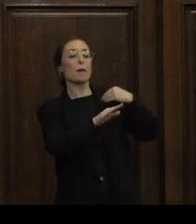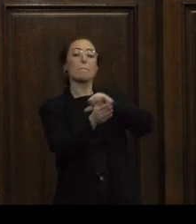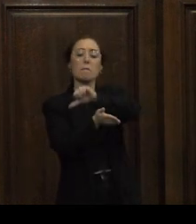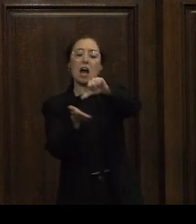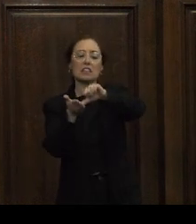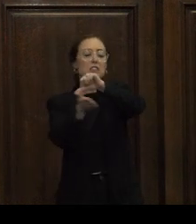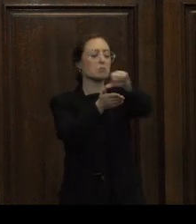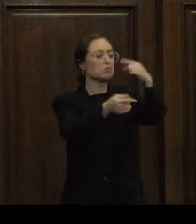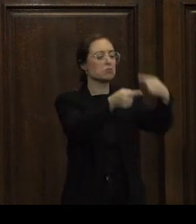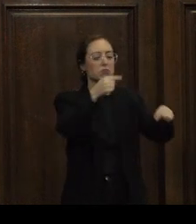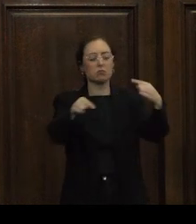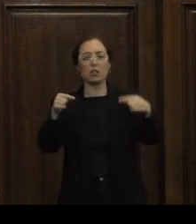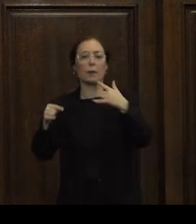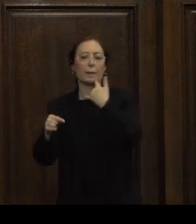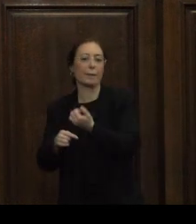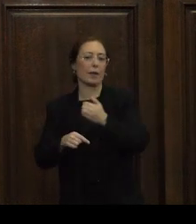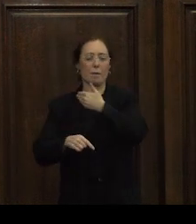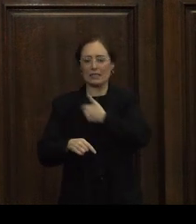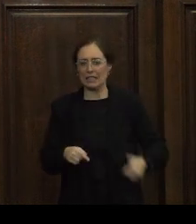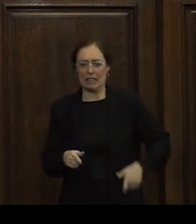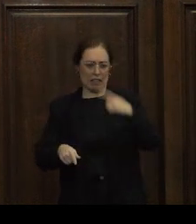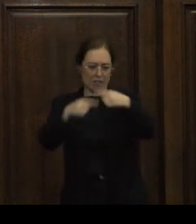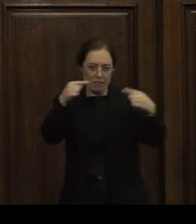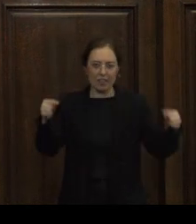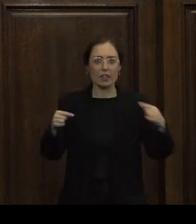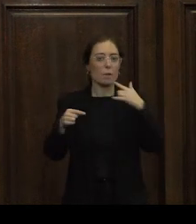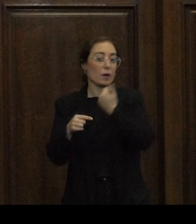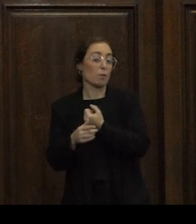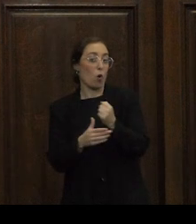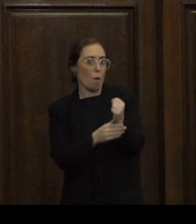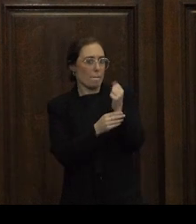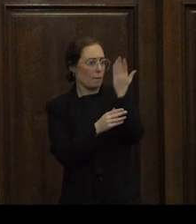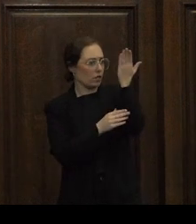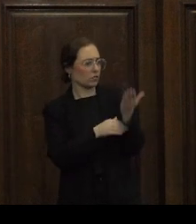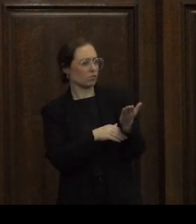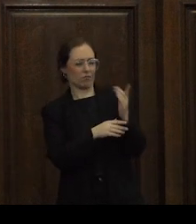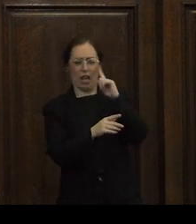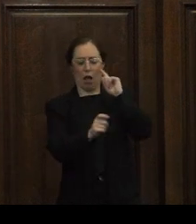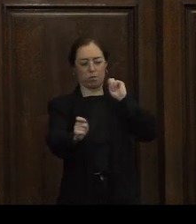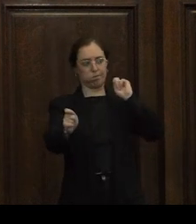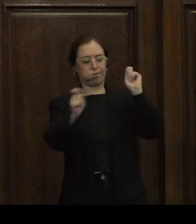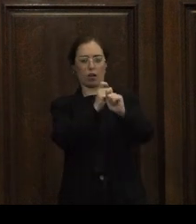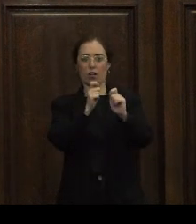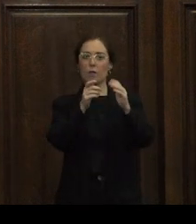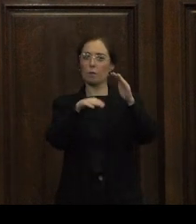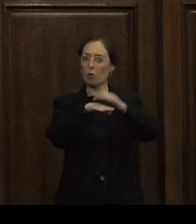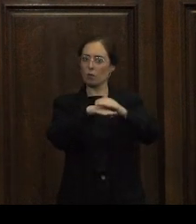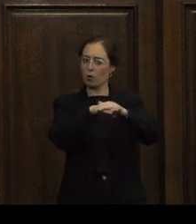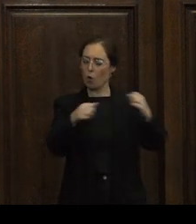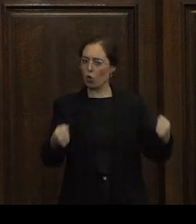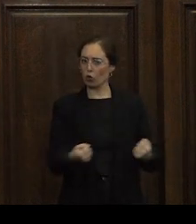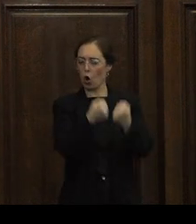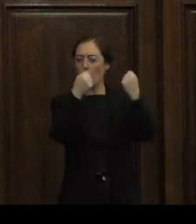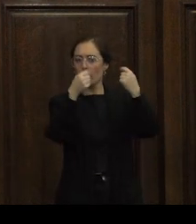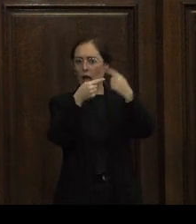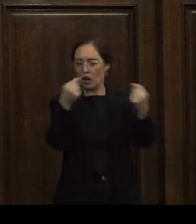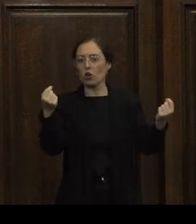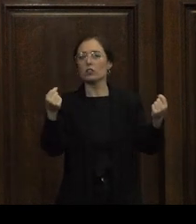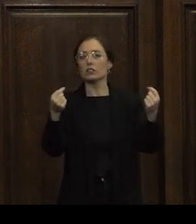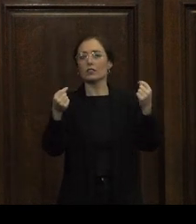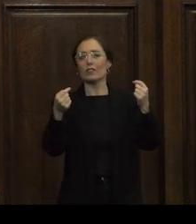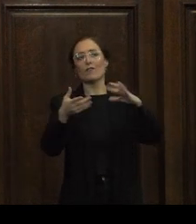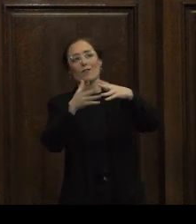países, Trump, Bolsonaro, Milei, etcétera, personajes bastante disruptivos, ¿no? Estos nuevos representantes del